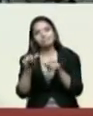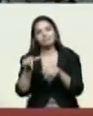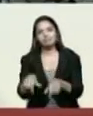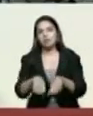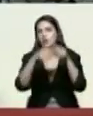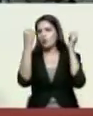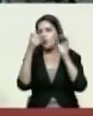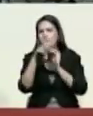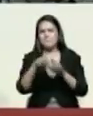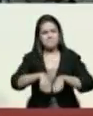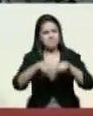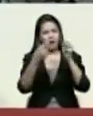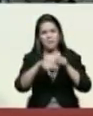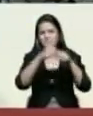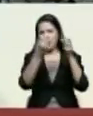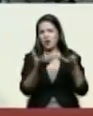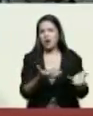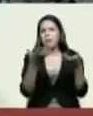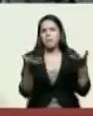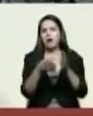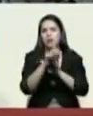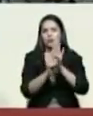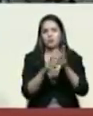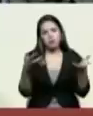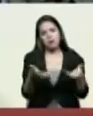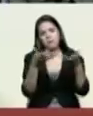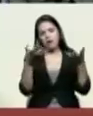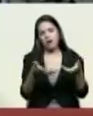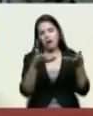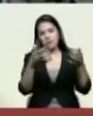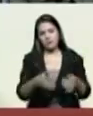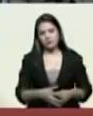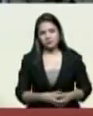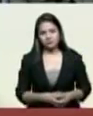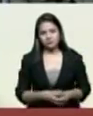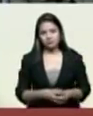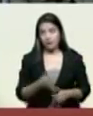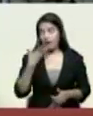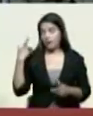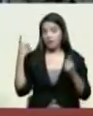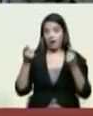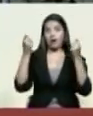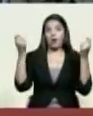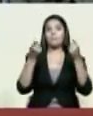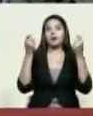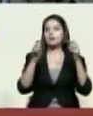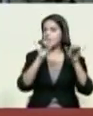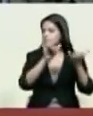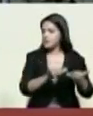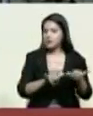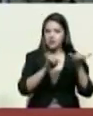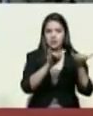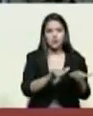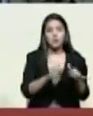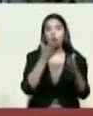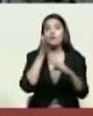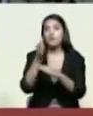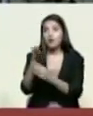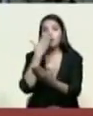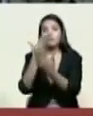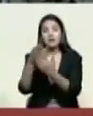rompieron, la Constitución, la quemaron en su campaña. Fueron ellos mismos ante el